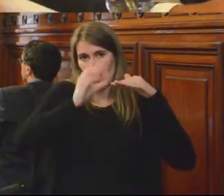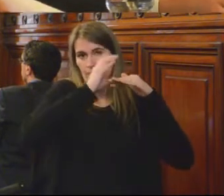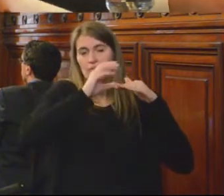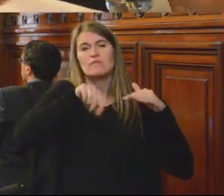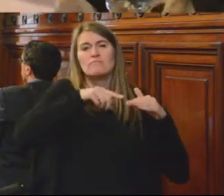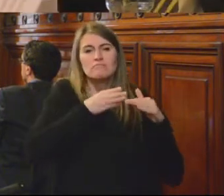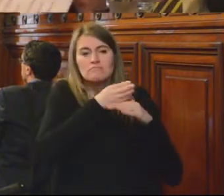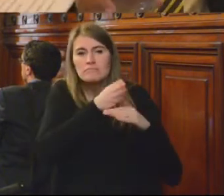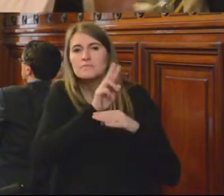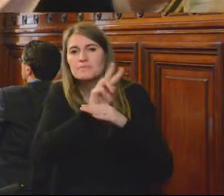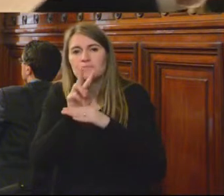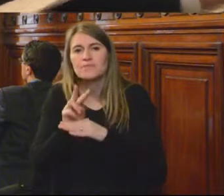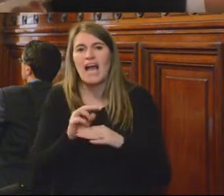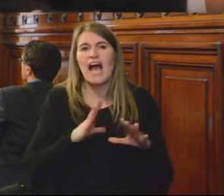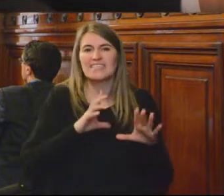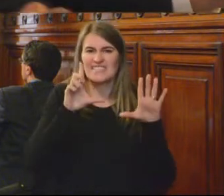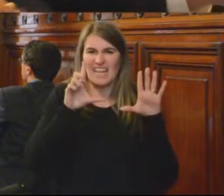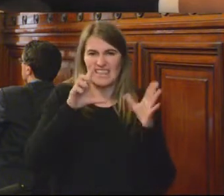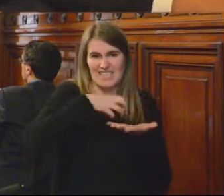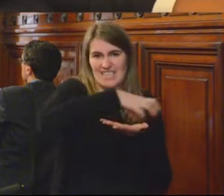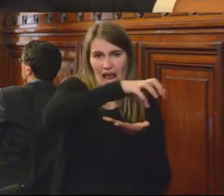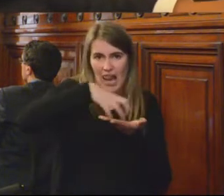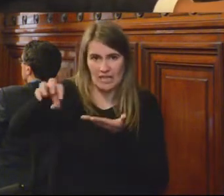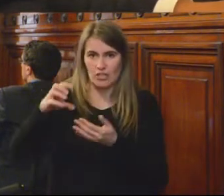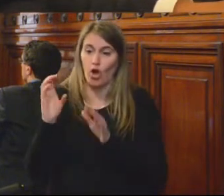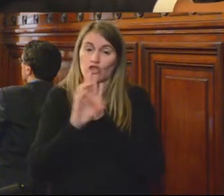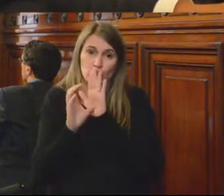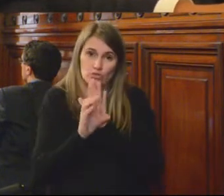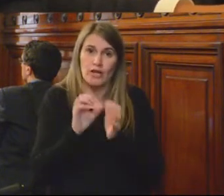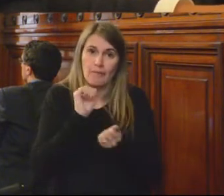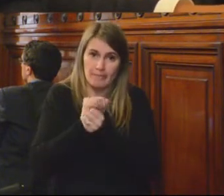jurisdiccional a través de 7 salas: constitucional,